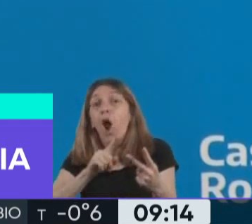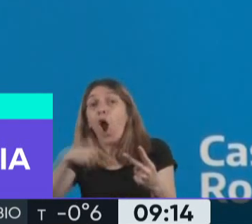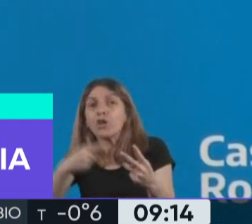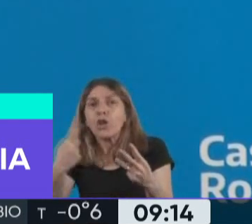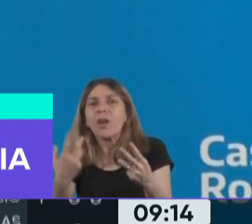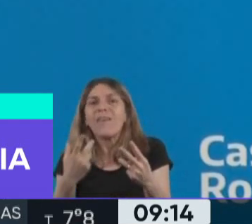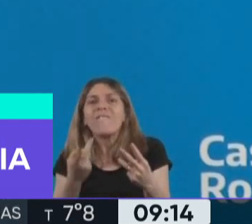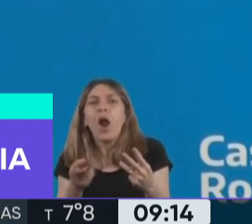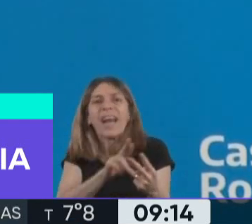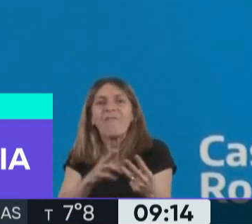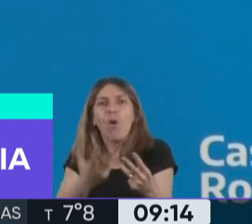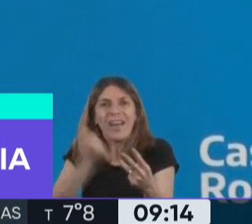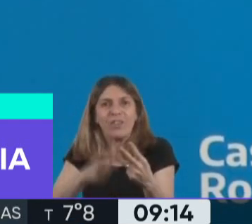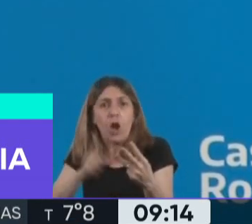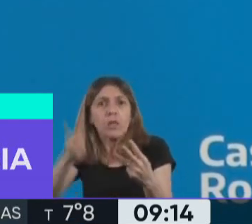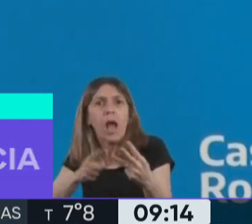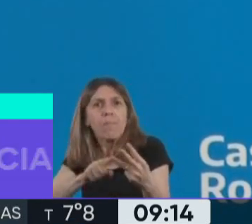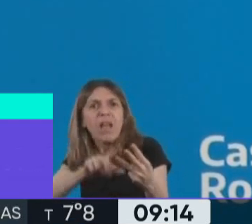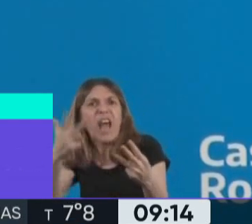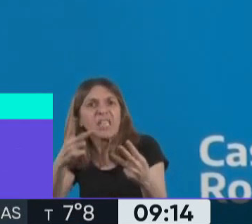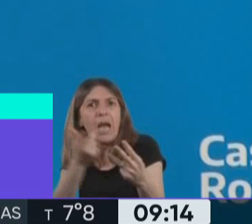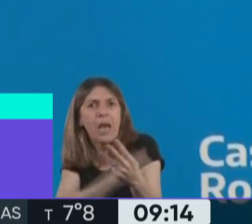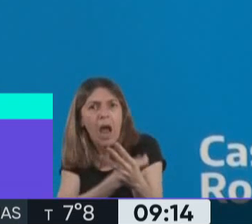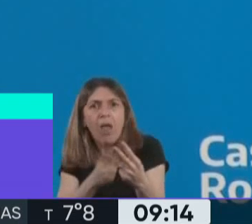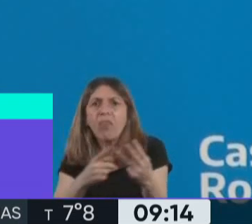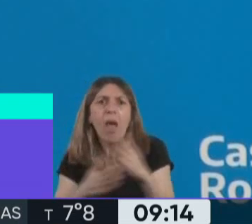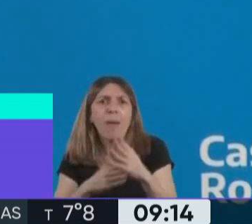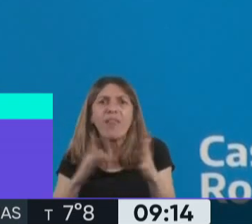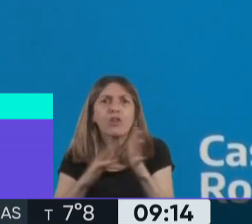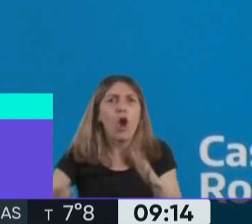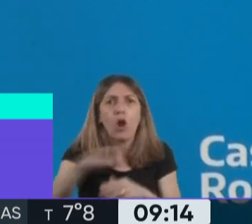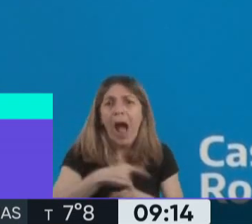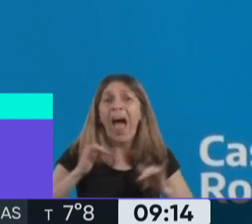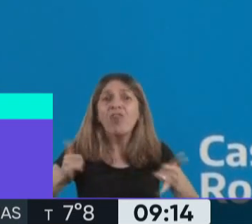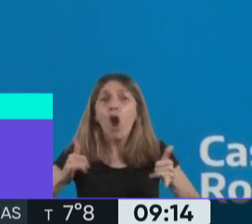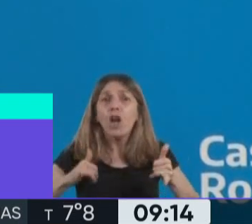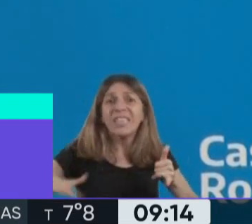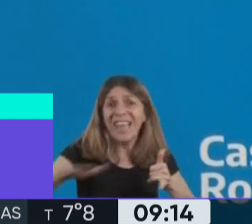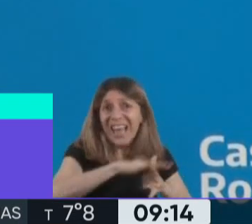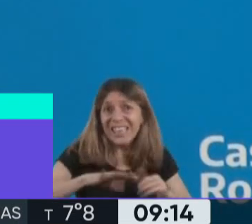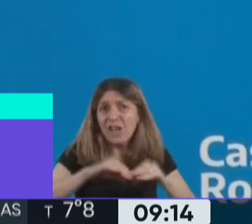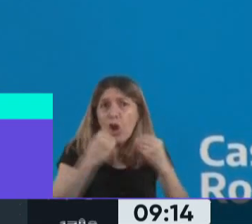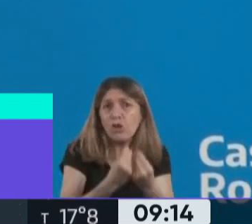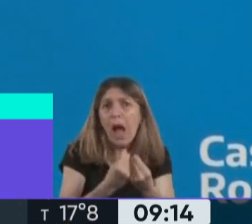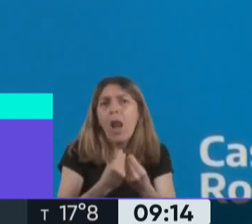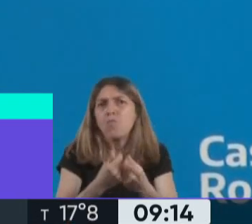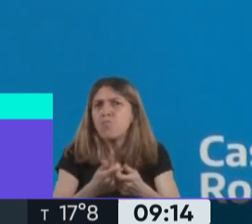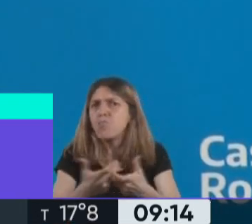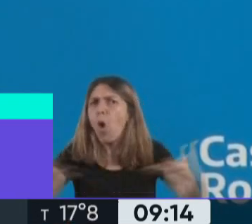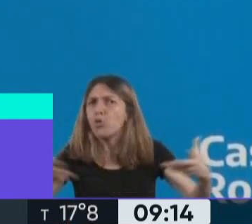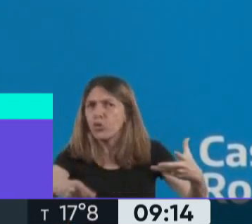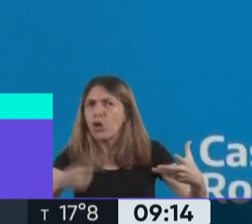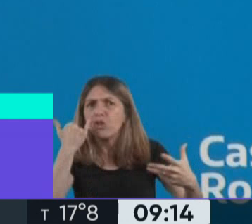como por la tercera dosis, dependiendo de cuál le corresponda. Tenemos a los adolescentes con un nivel de vacunación muy alto y muy